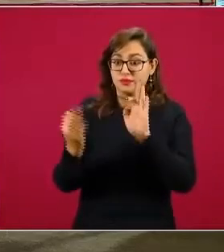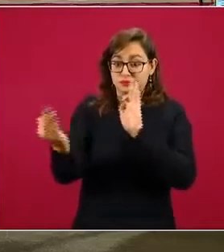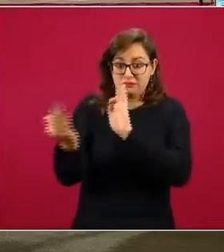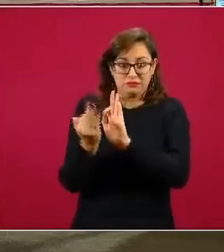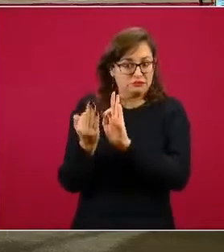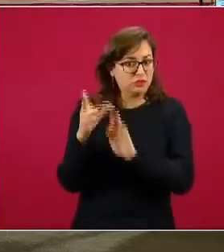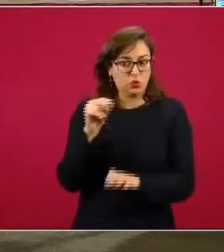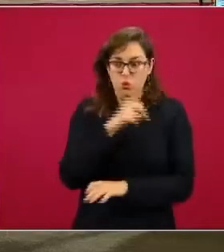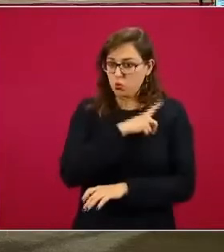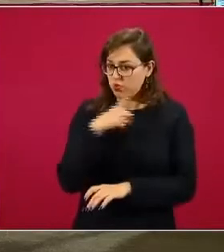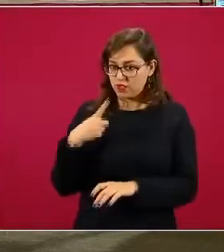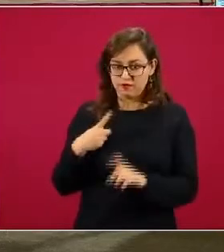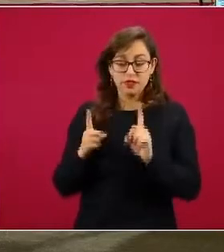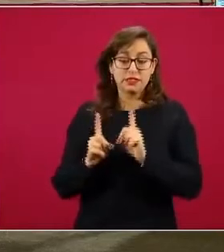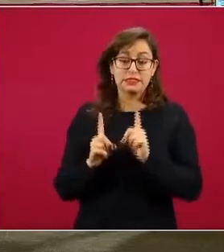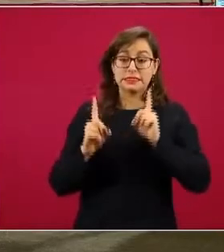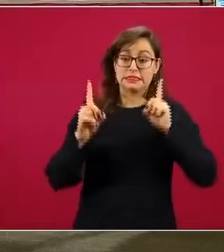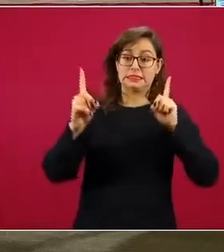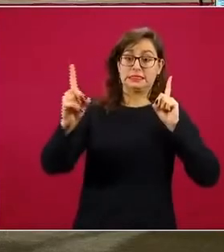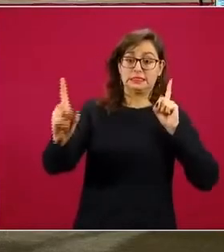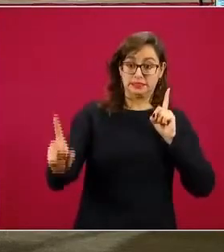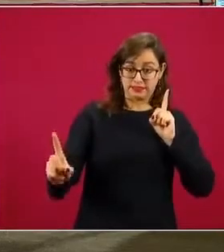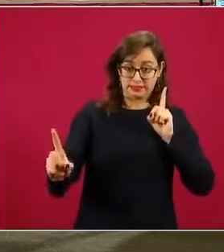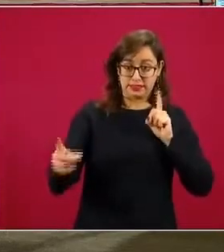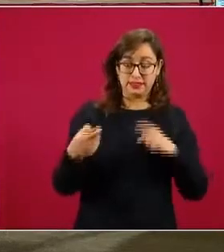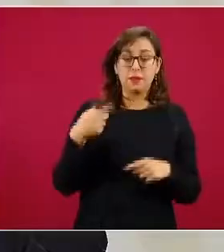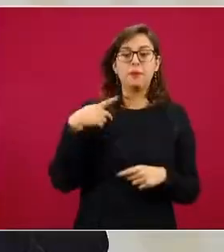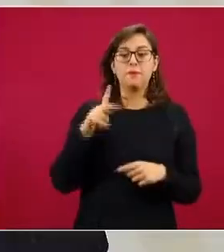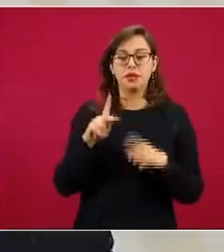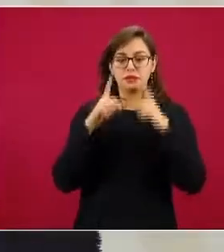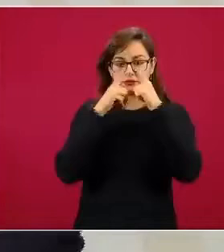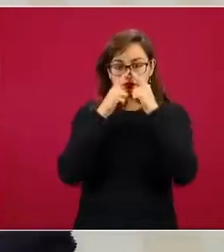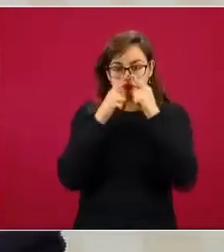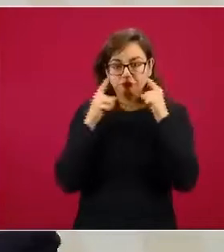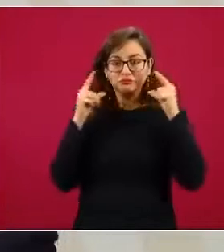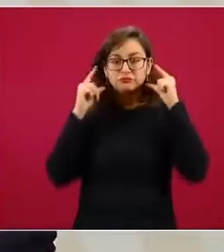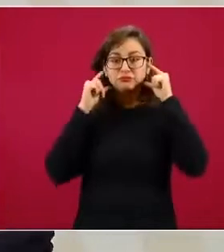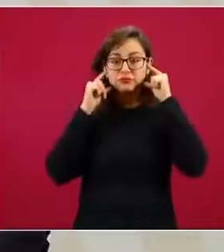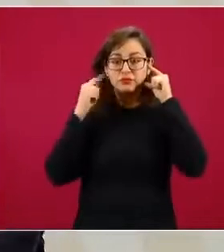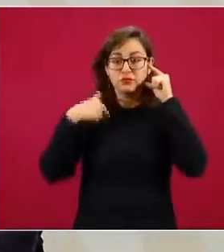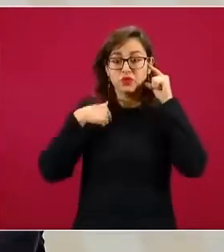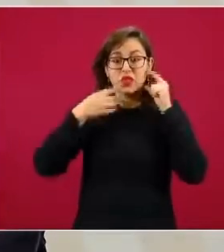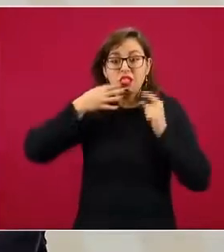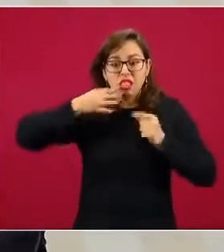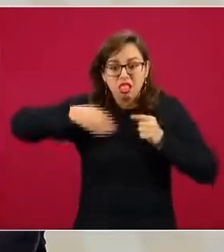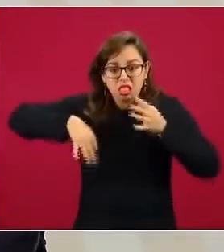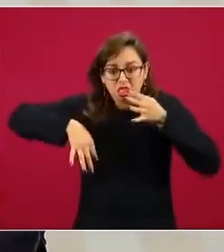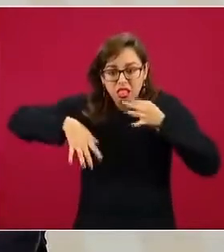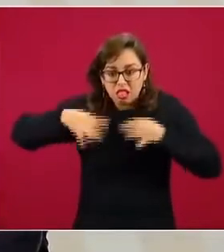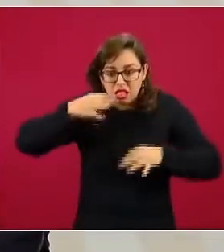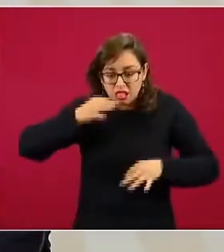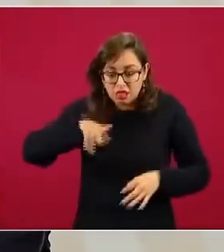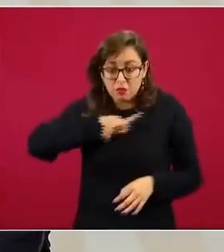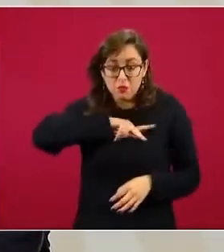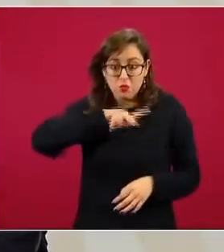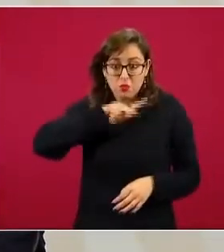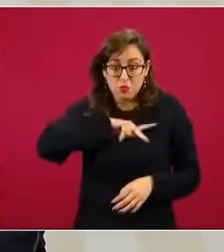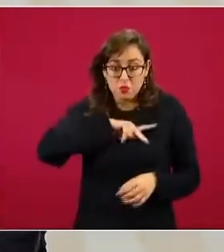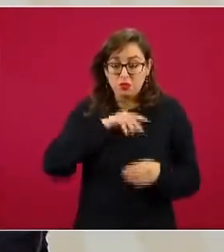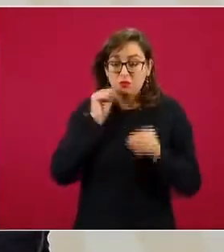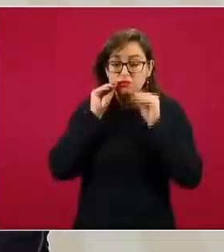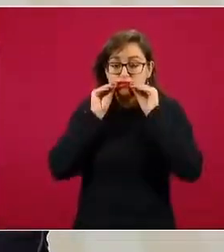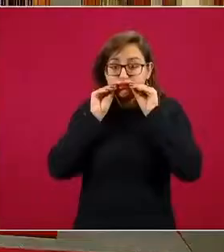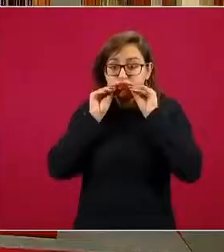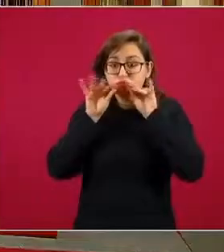forma, pero sirve para que con esta barrera física yo no le escupa, y si yo estoy enfermo y